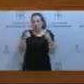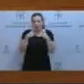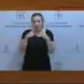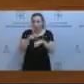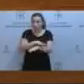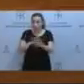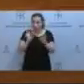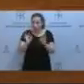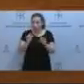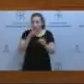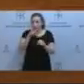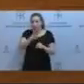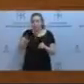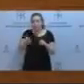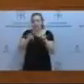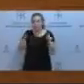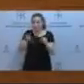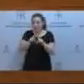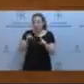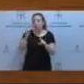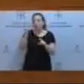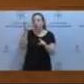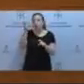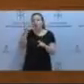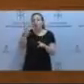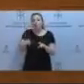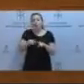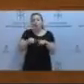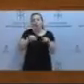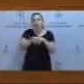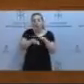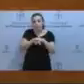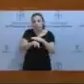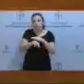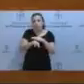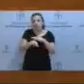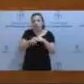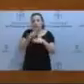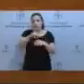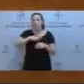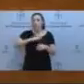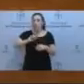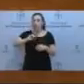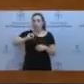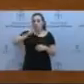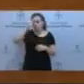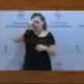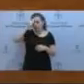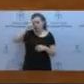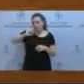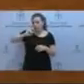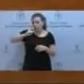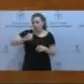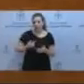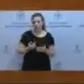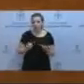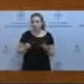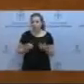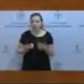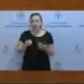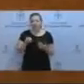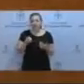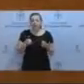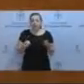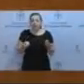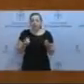los empresarios, que atañen a los asturianos, que atañen a nuestros recursos, donde podemos tener primeros puestos. Pero ya le digo, mide muchísimos parámetros, pero la